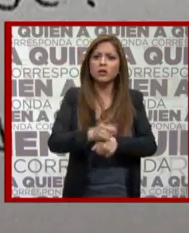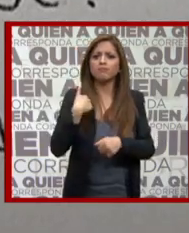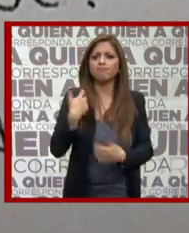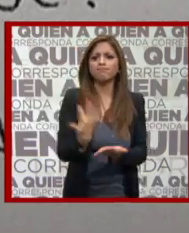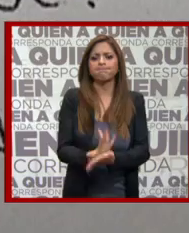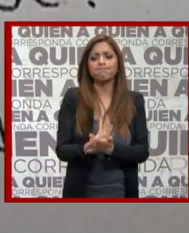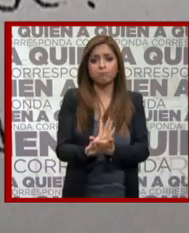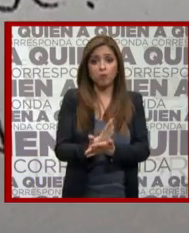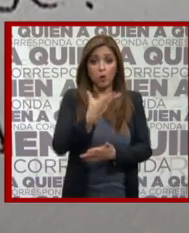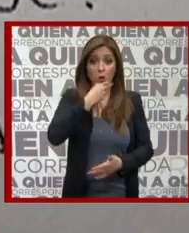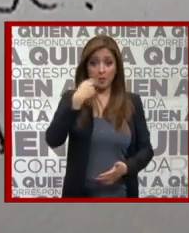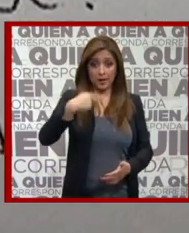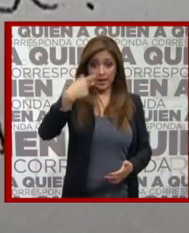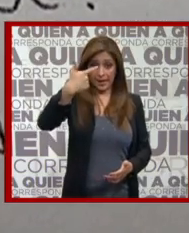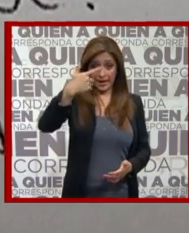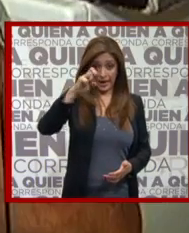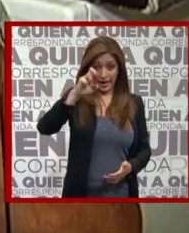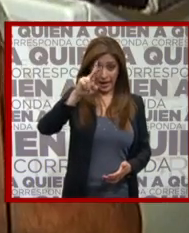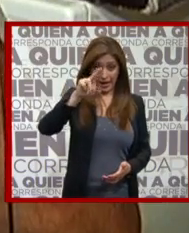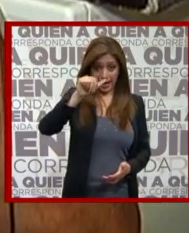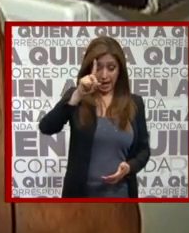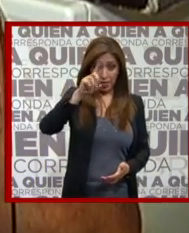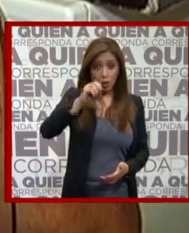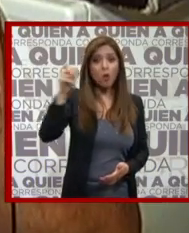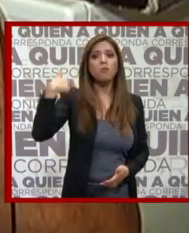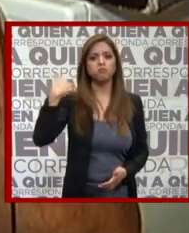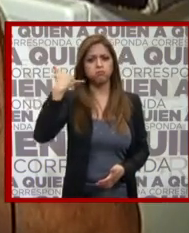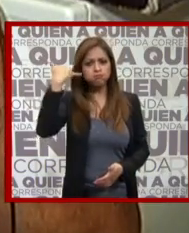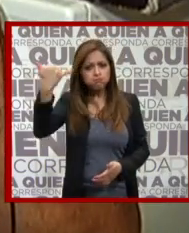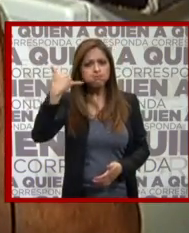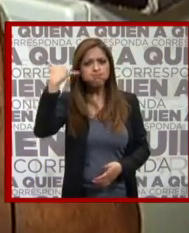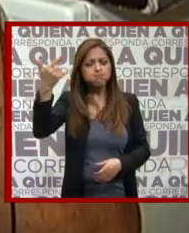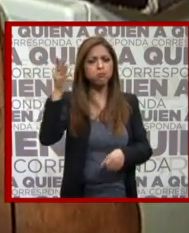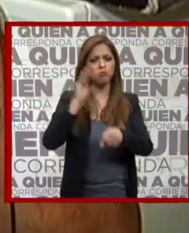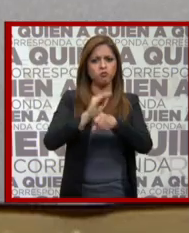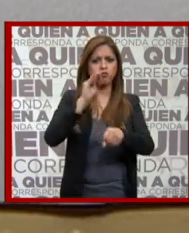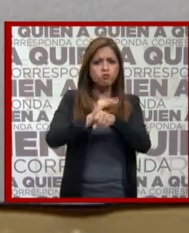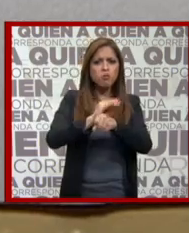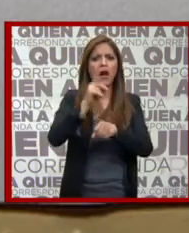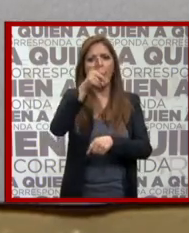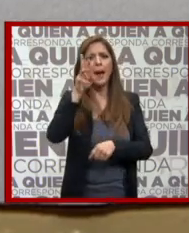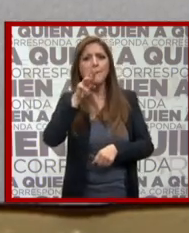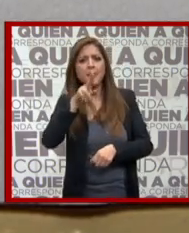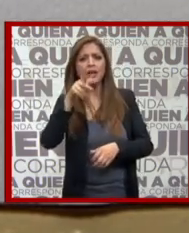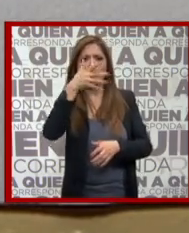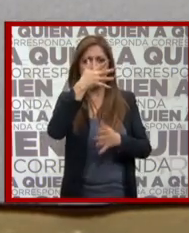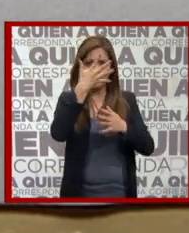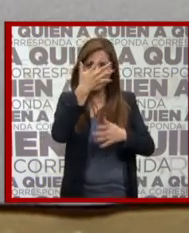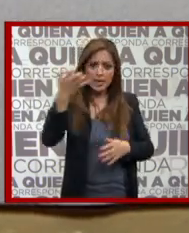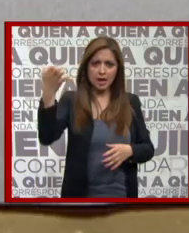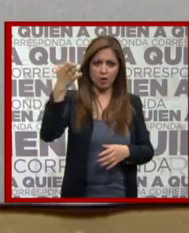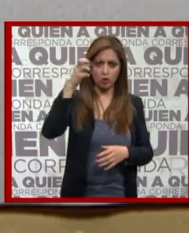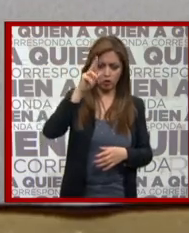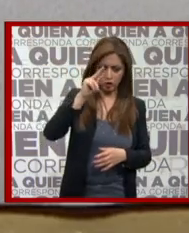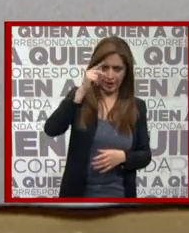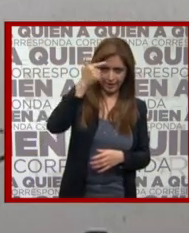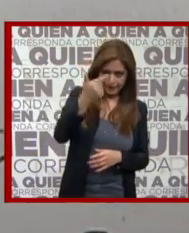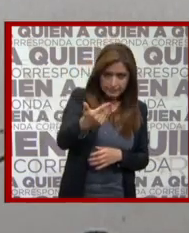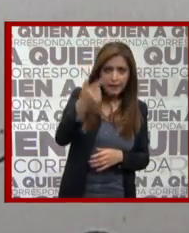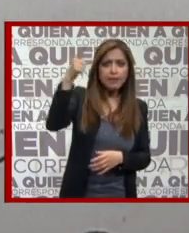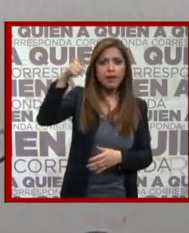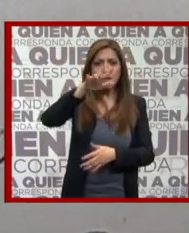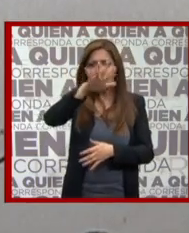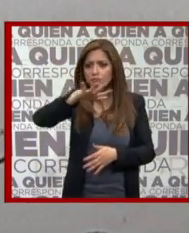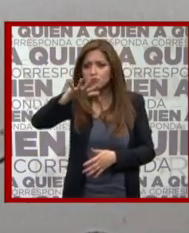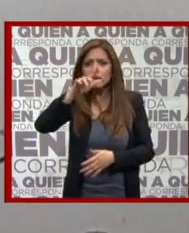Se refiere al señor Gerardo Vela Rojas, quien no le contesta las llamadas y a quien buscó en el número 587 de la vía Morelos en Santa Clara, Ecatepec.